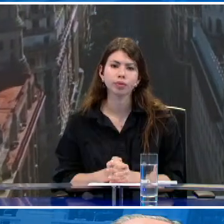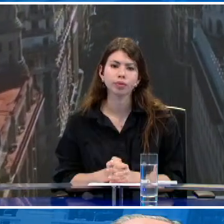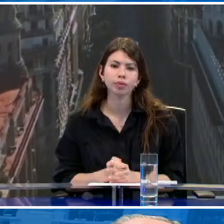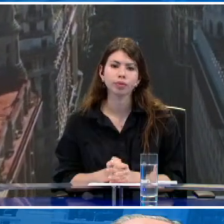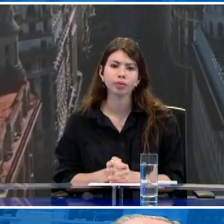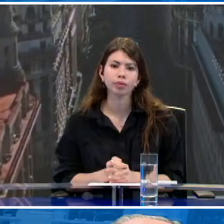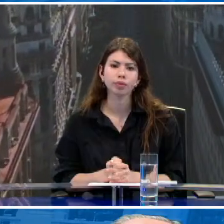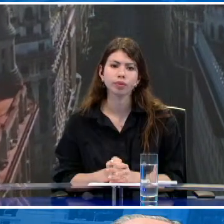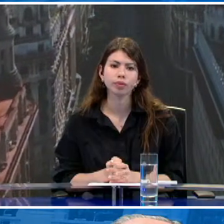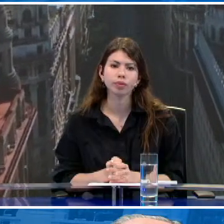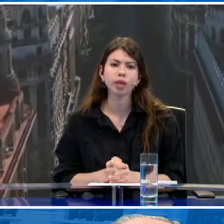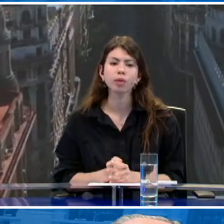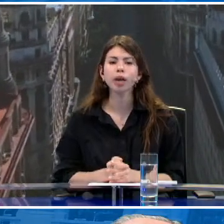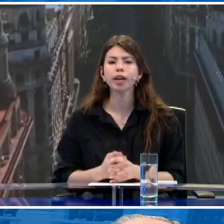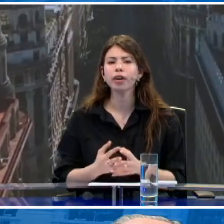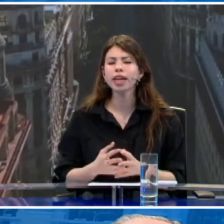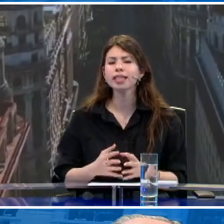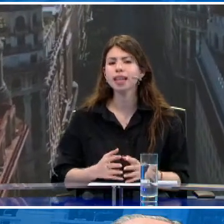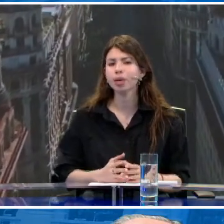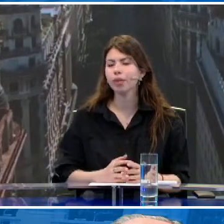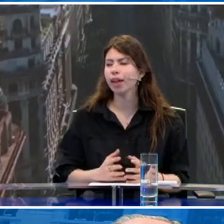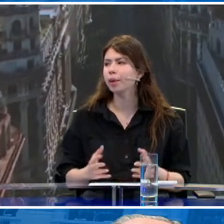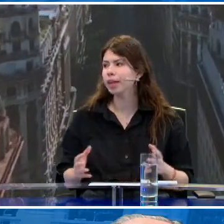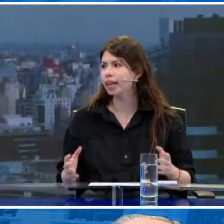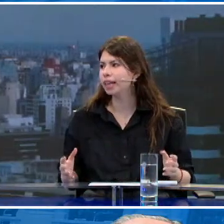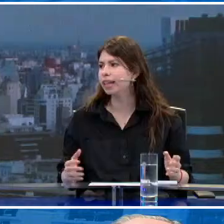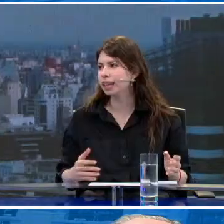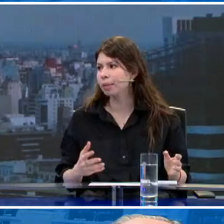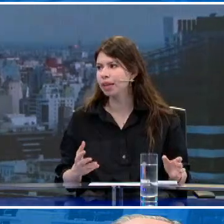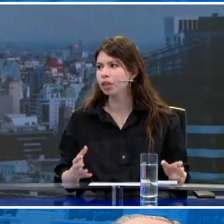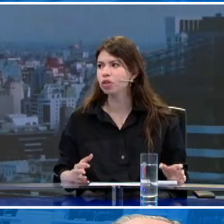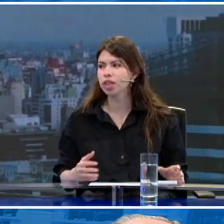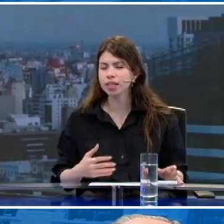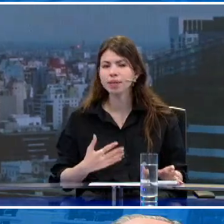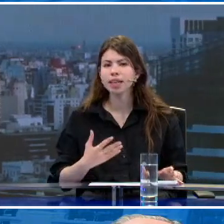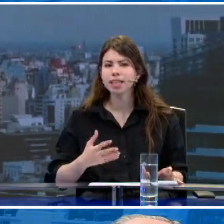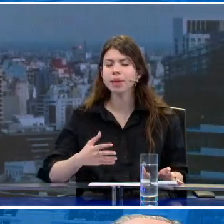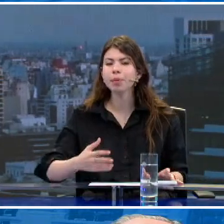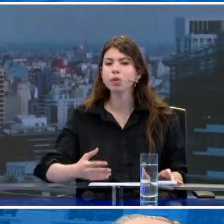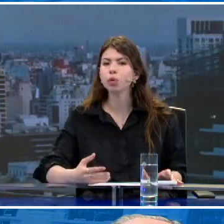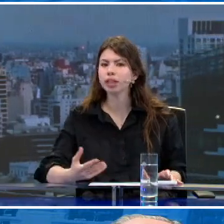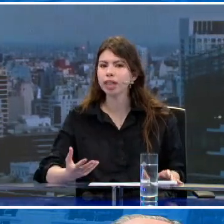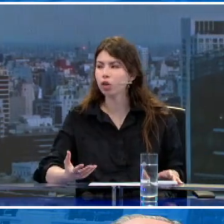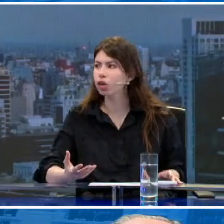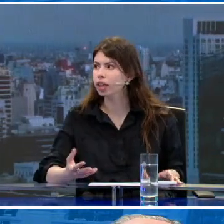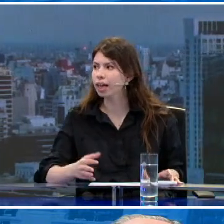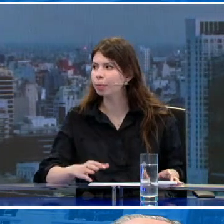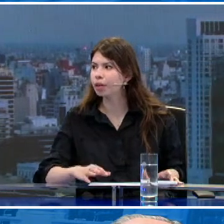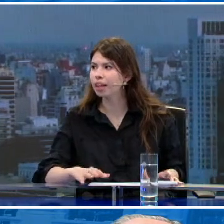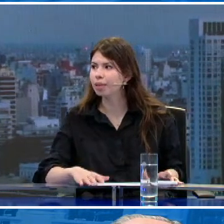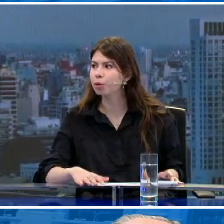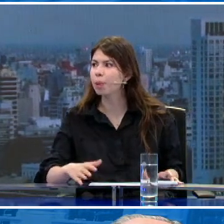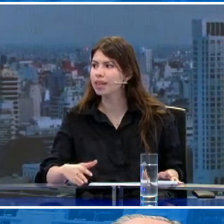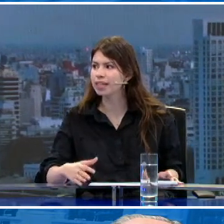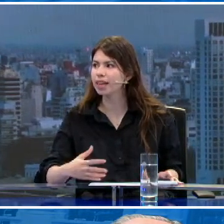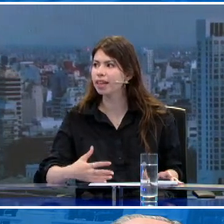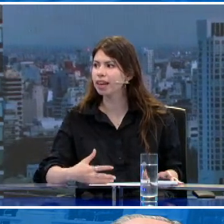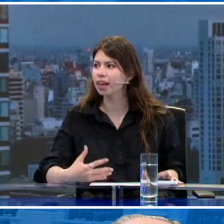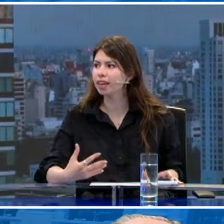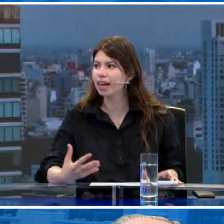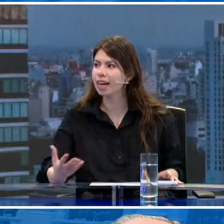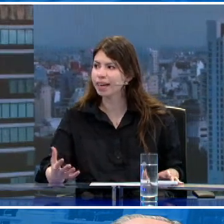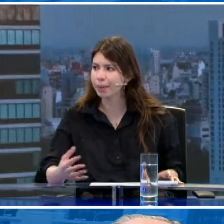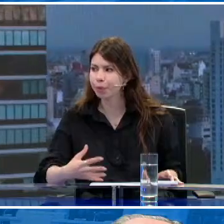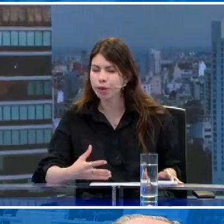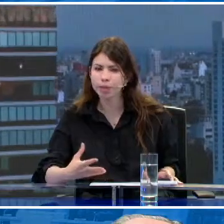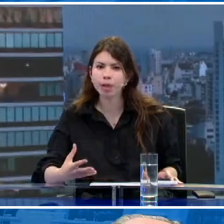casi como el único representante. Bueno, él es el jefe de gabinete. También, entonces siempre tuvo este rol, digamos, de diplomacia, de